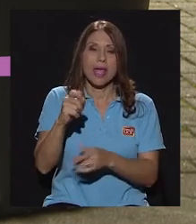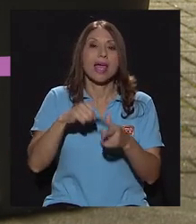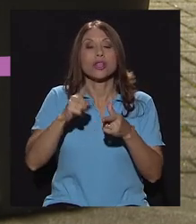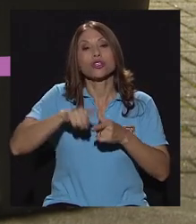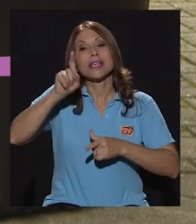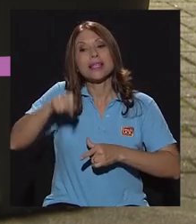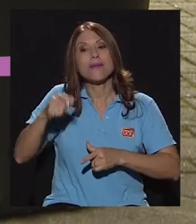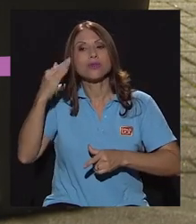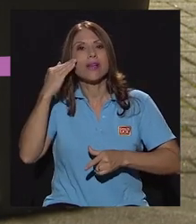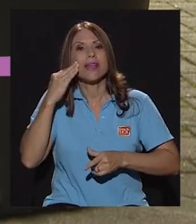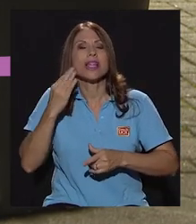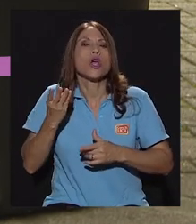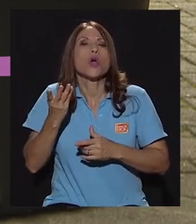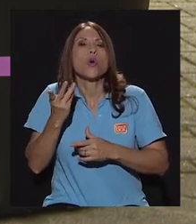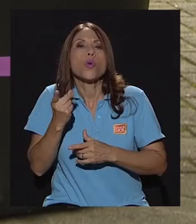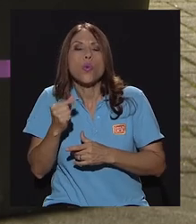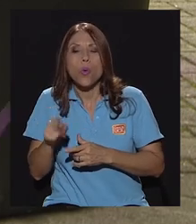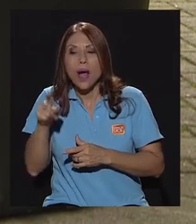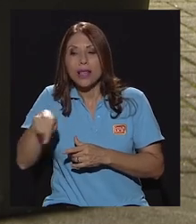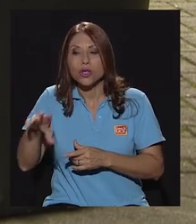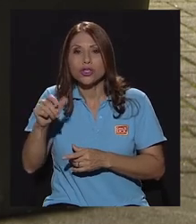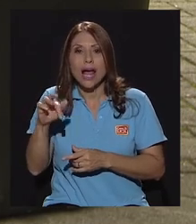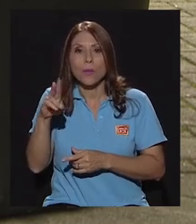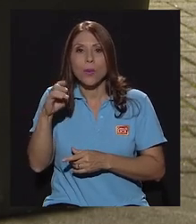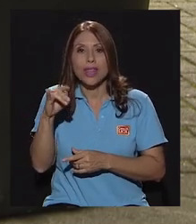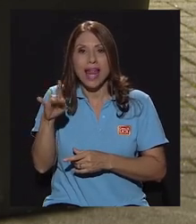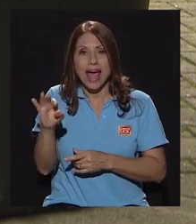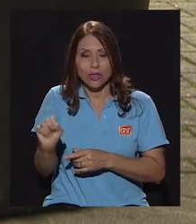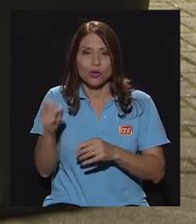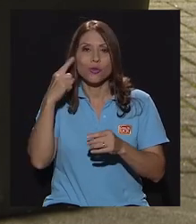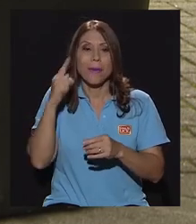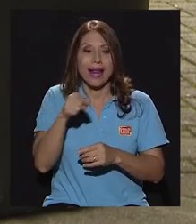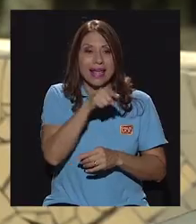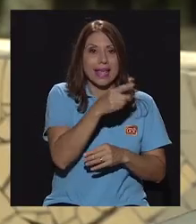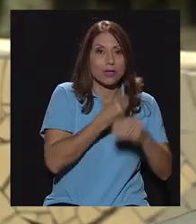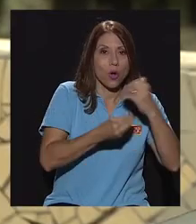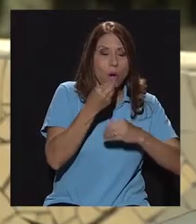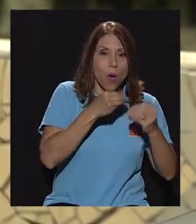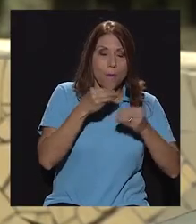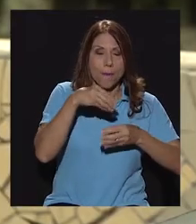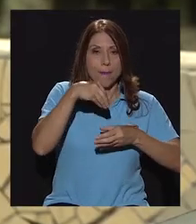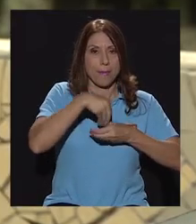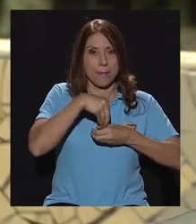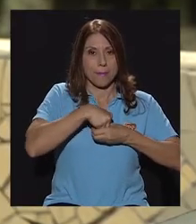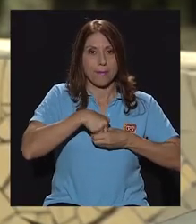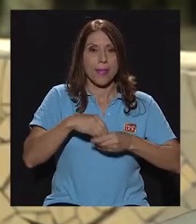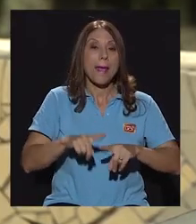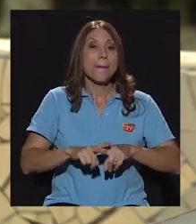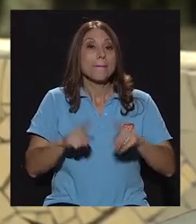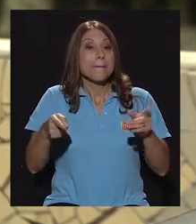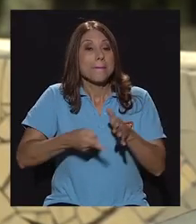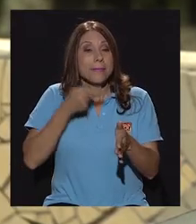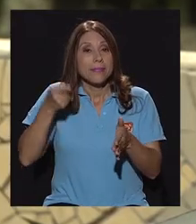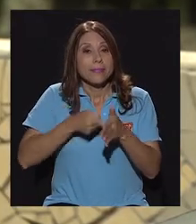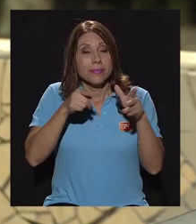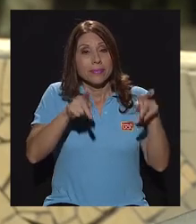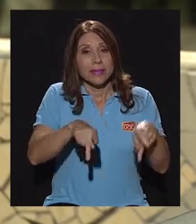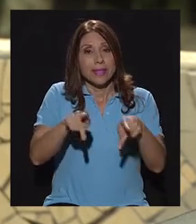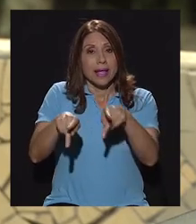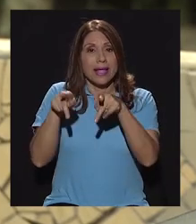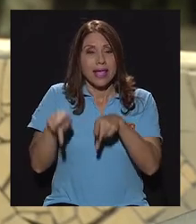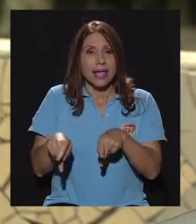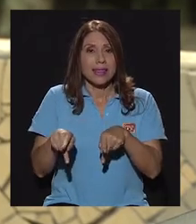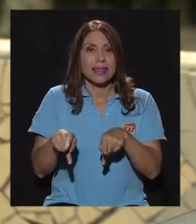de carbohidratos ubicamos en menos tiempos de comida, ¿verdad? Eso en términos de carbohidratos, pero a veces la